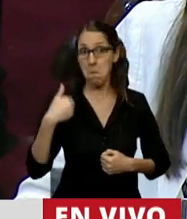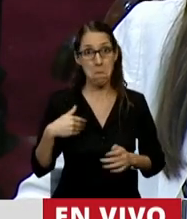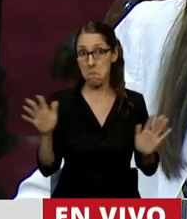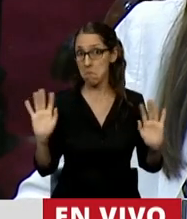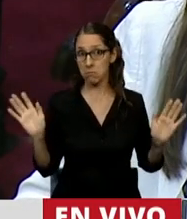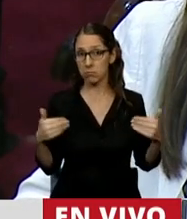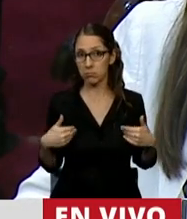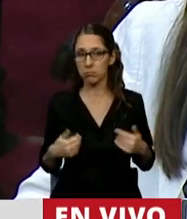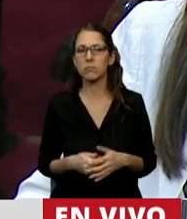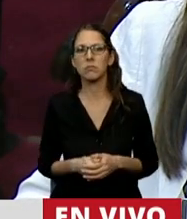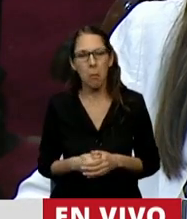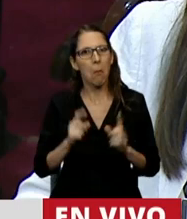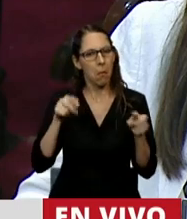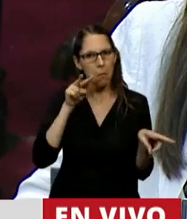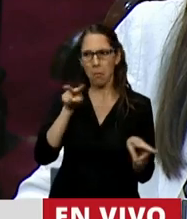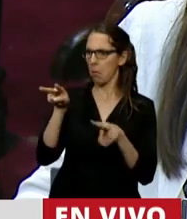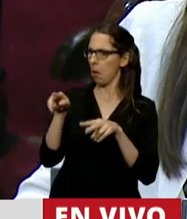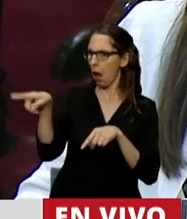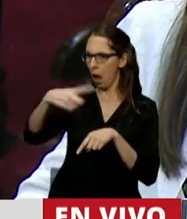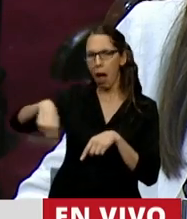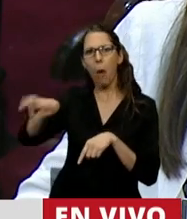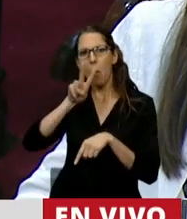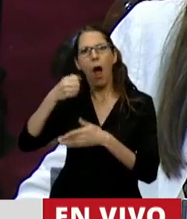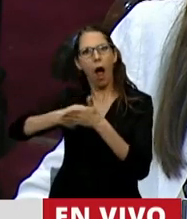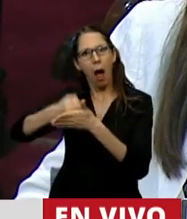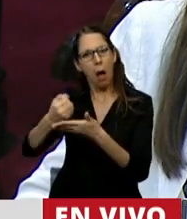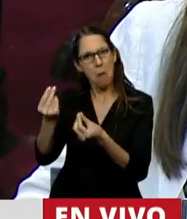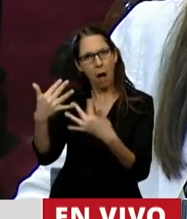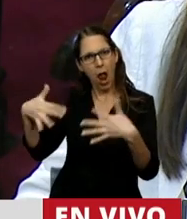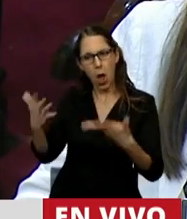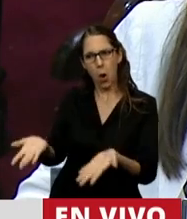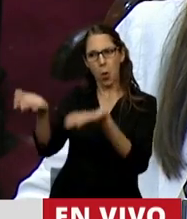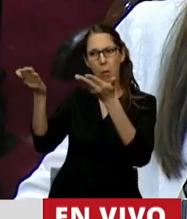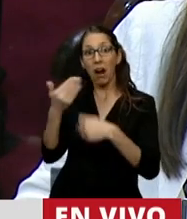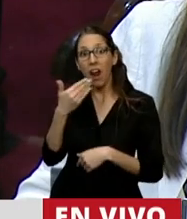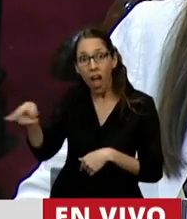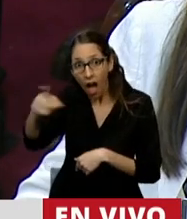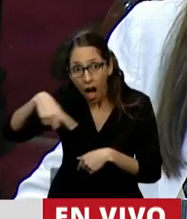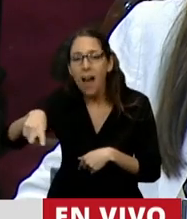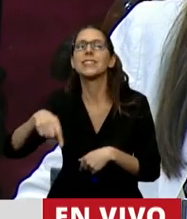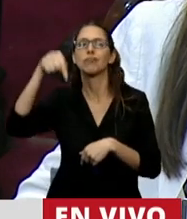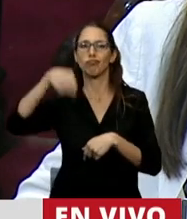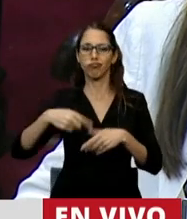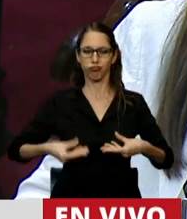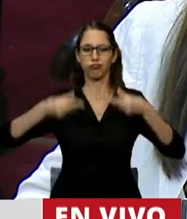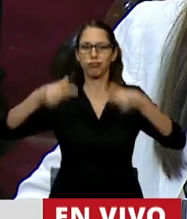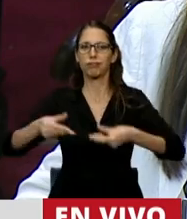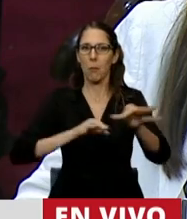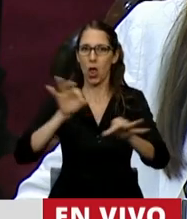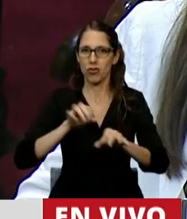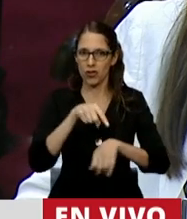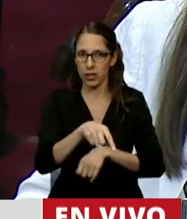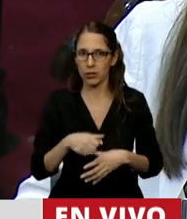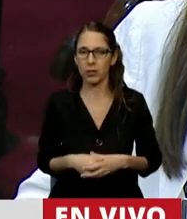Y valoro muchísimo a todas las compañeras que sí lo han sido. Es gracias a ellas que hoy estamos tratando esta ley.